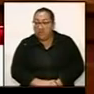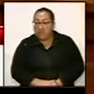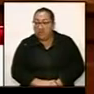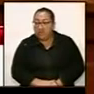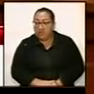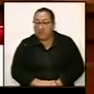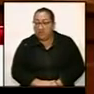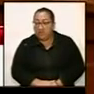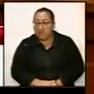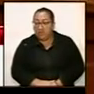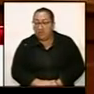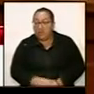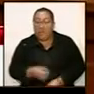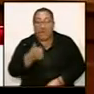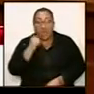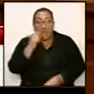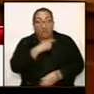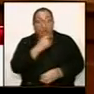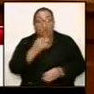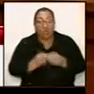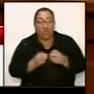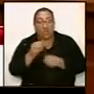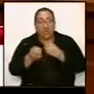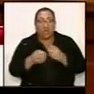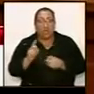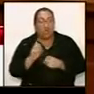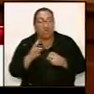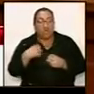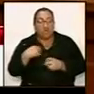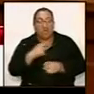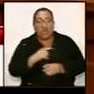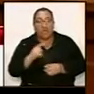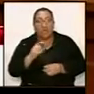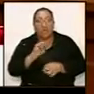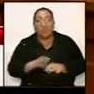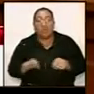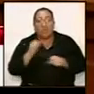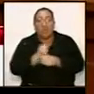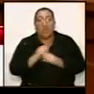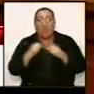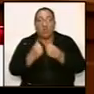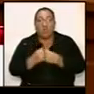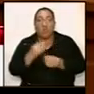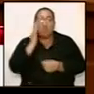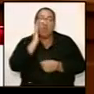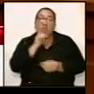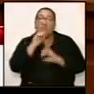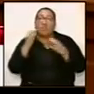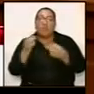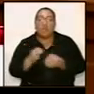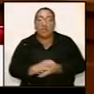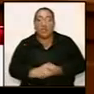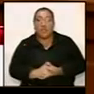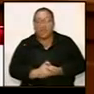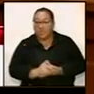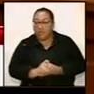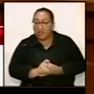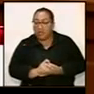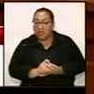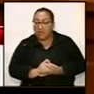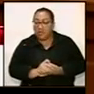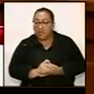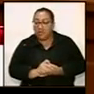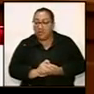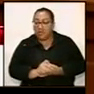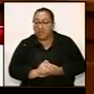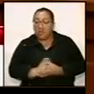bien ayer el Poder Judicial declaró infundada la demanda de acción popular de un grupo de padres de familia, se ha hablado de reconstruir